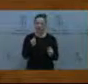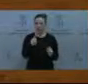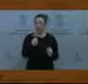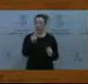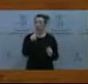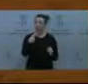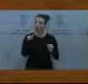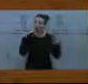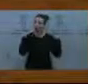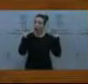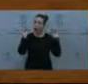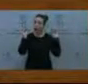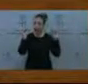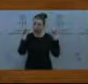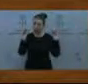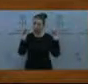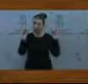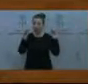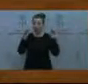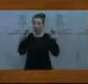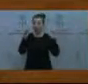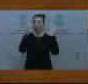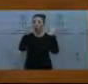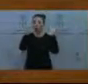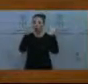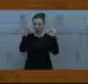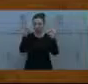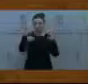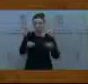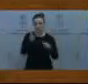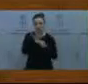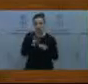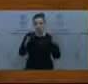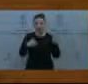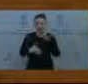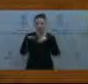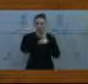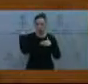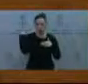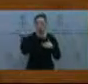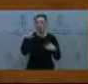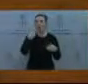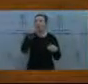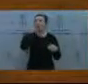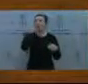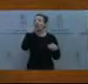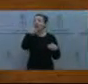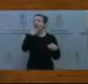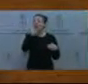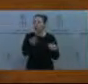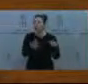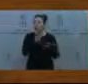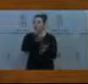alarma en sede parlamentaria cuando dijimos algo que estaba sucediendo y que la izquierda